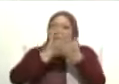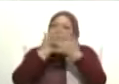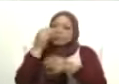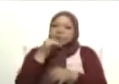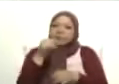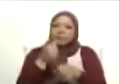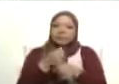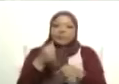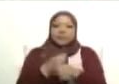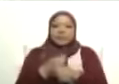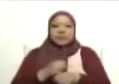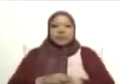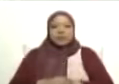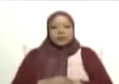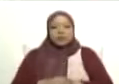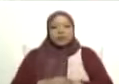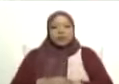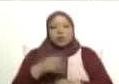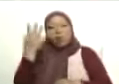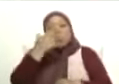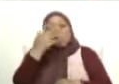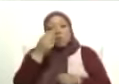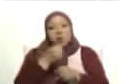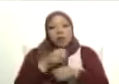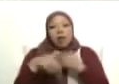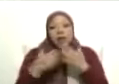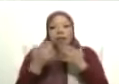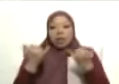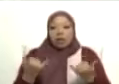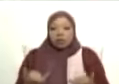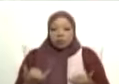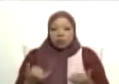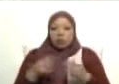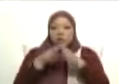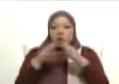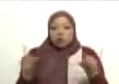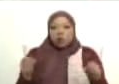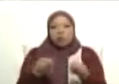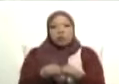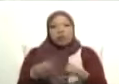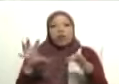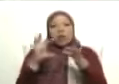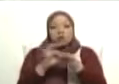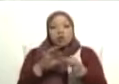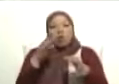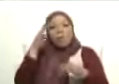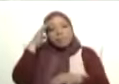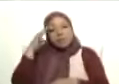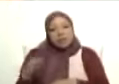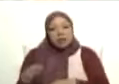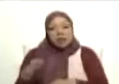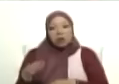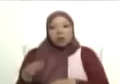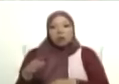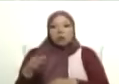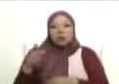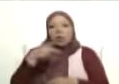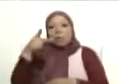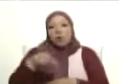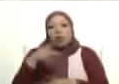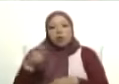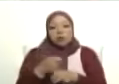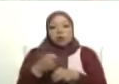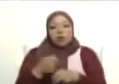solo. Confundidos y fundidos allí, todos, en unión cívico-militar, con policías,